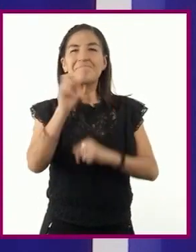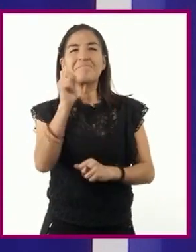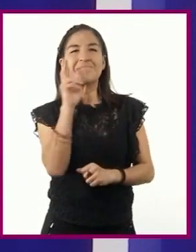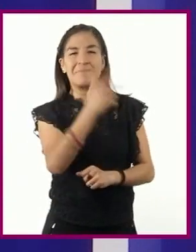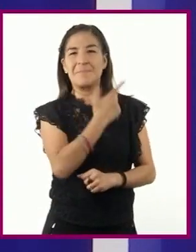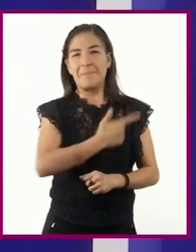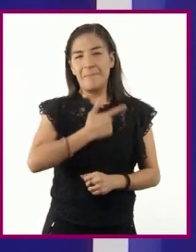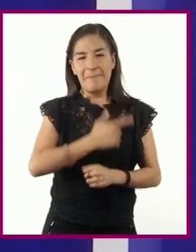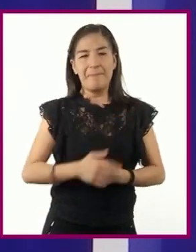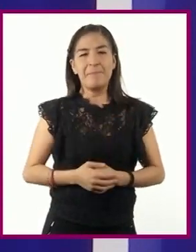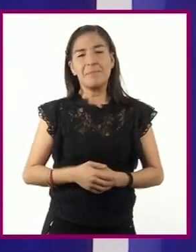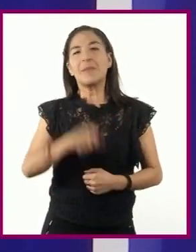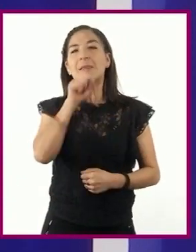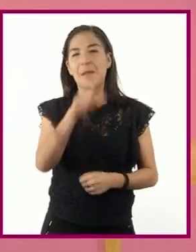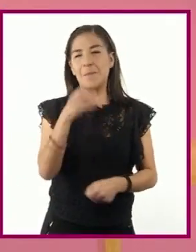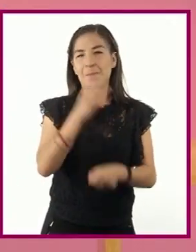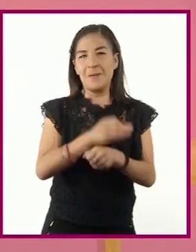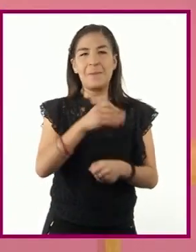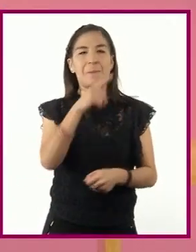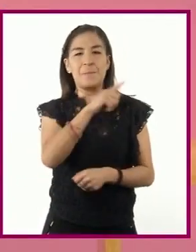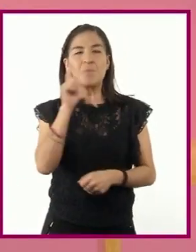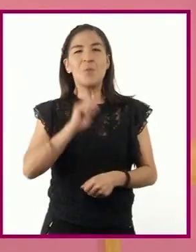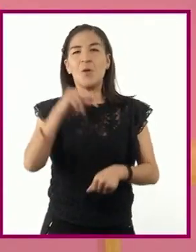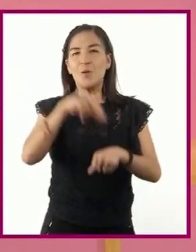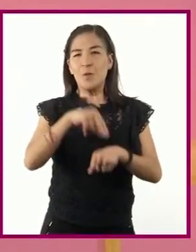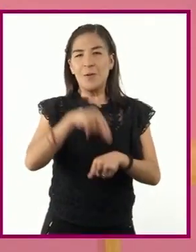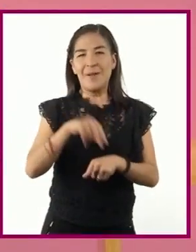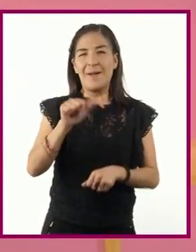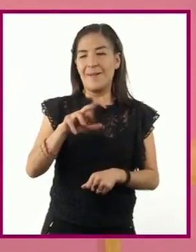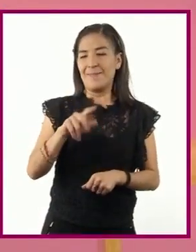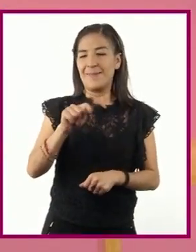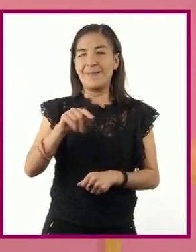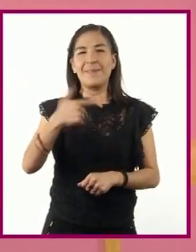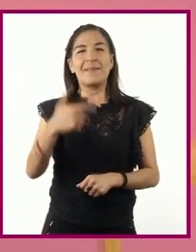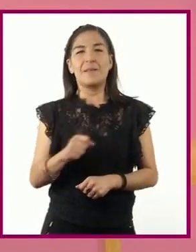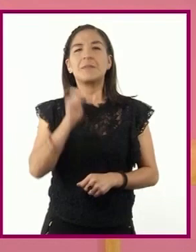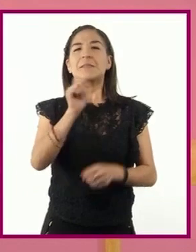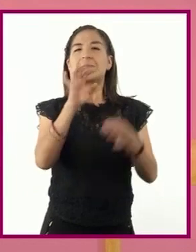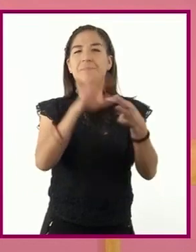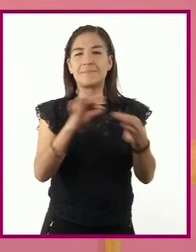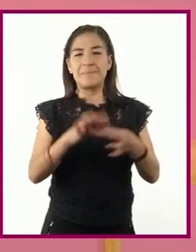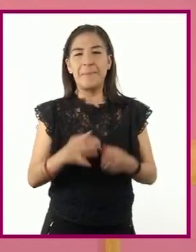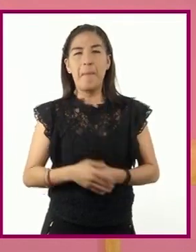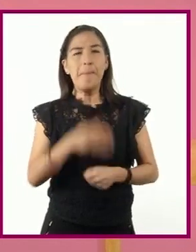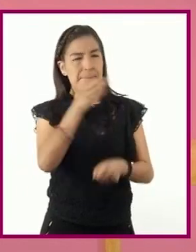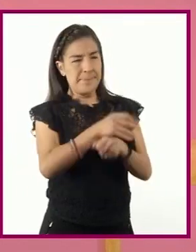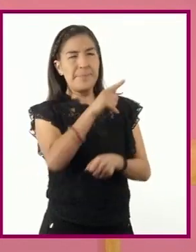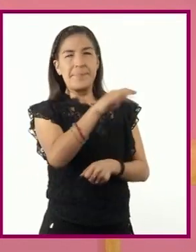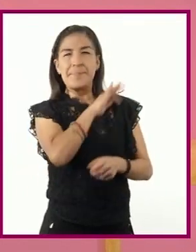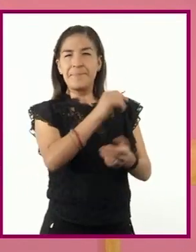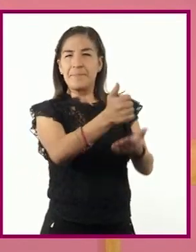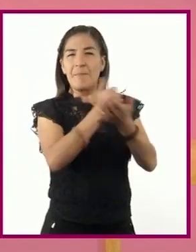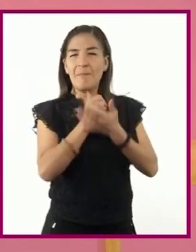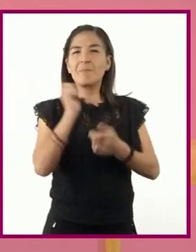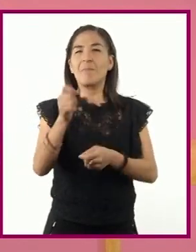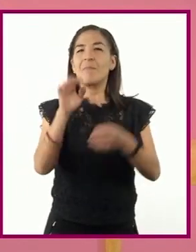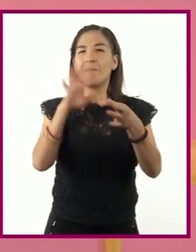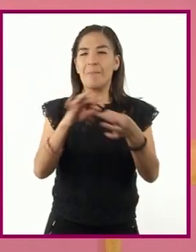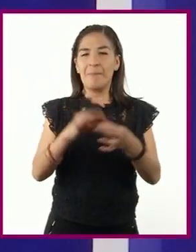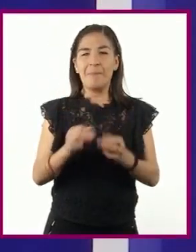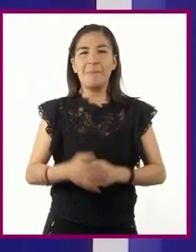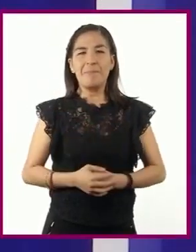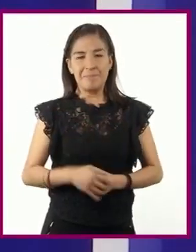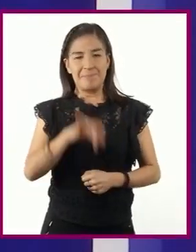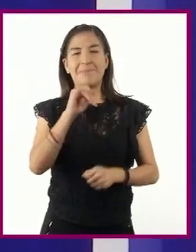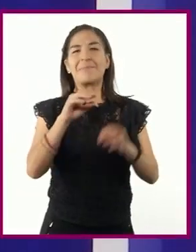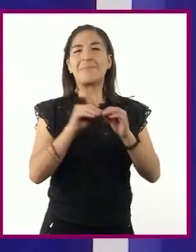A propósito de ello, la doctora Artigas manifiesta lo siguiente. ¿Puedes apoyarnos, Enrique, con su intervención?